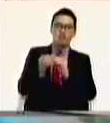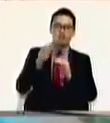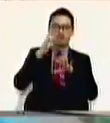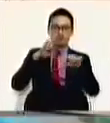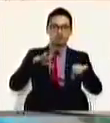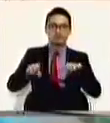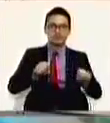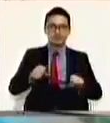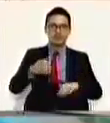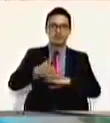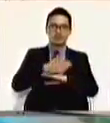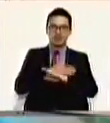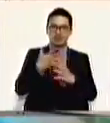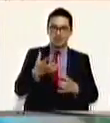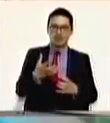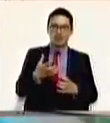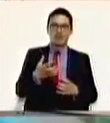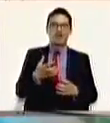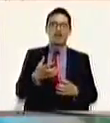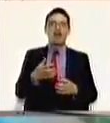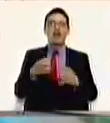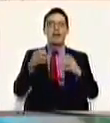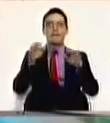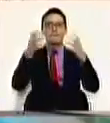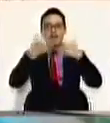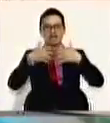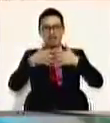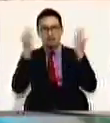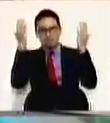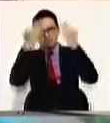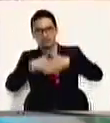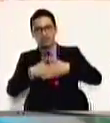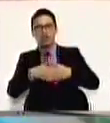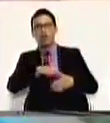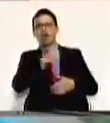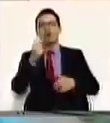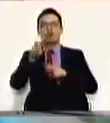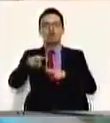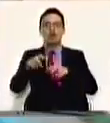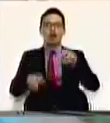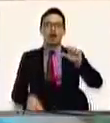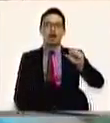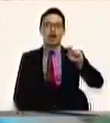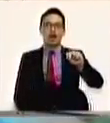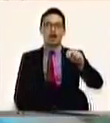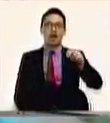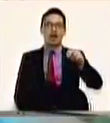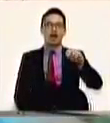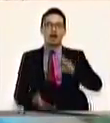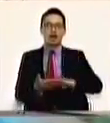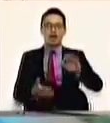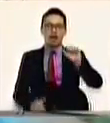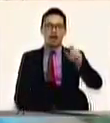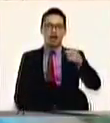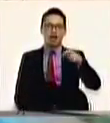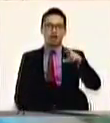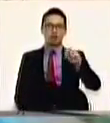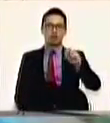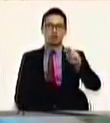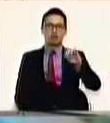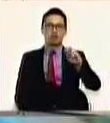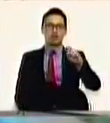acaparamiento, el fraccionamiento de la compra, las empresas fachadas, Agroingreso Seguro, todos los elementos principales que hemos seguido desarrollando estaban desde ese